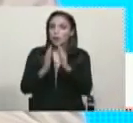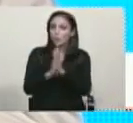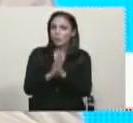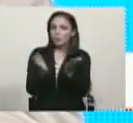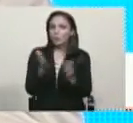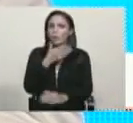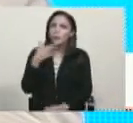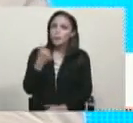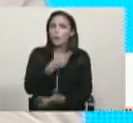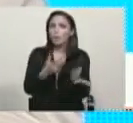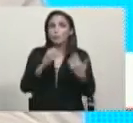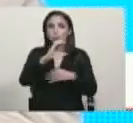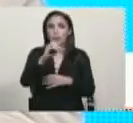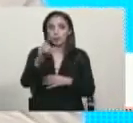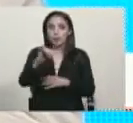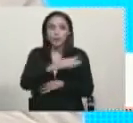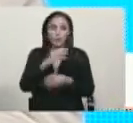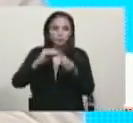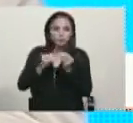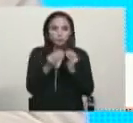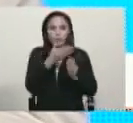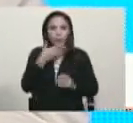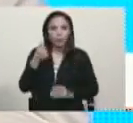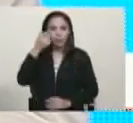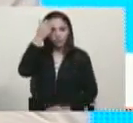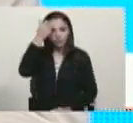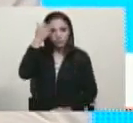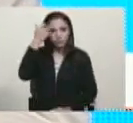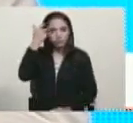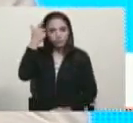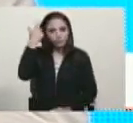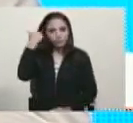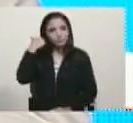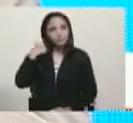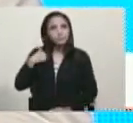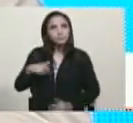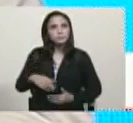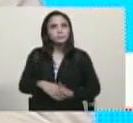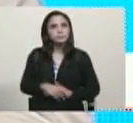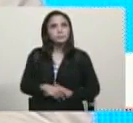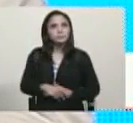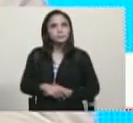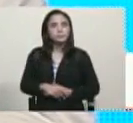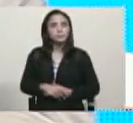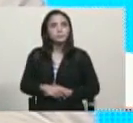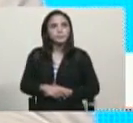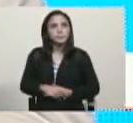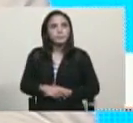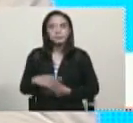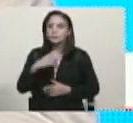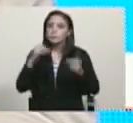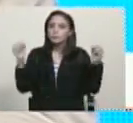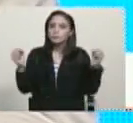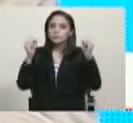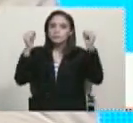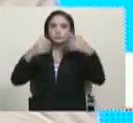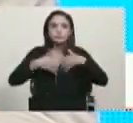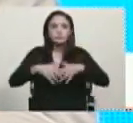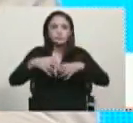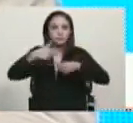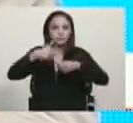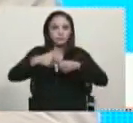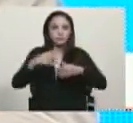mejorando los CDI, para darle un regalo a esa cabima hermosa, cabima petrolera, que iba cabima